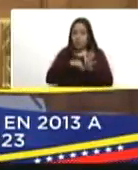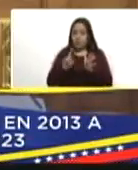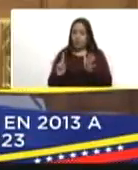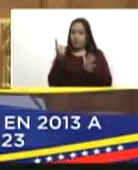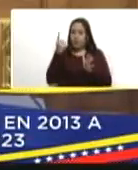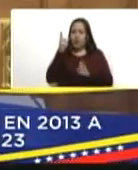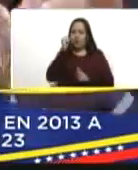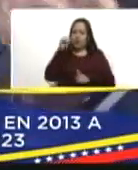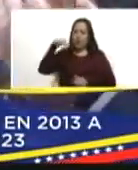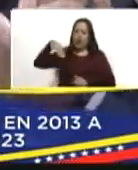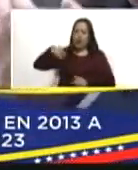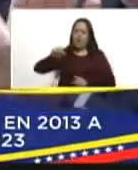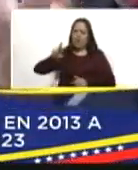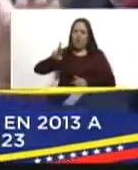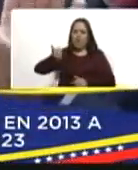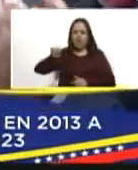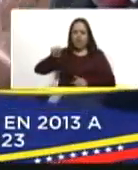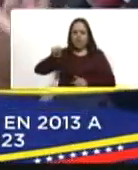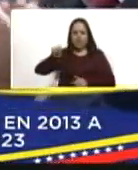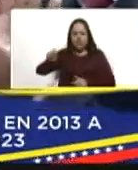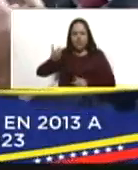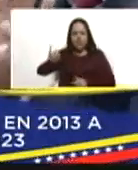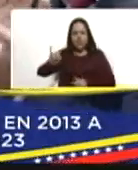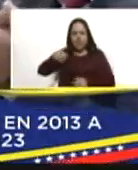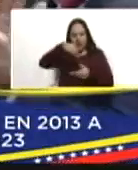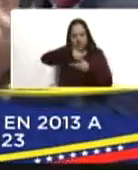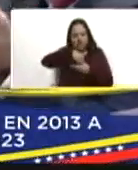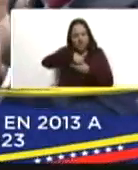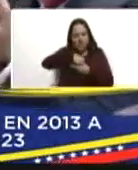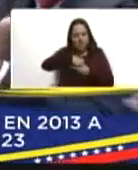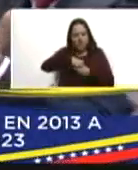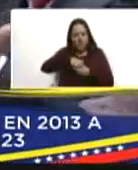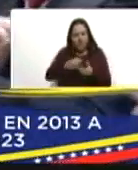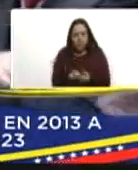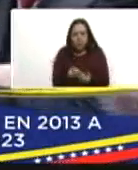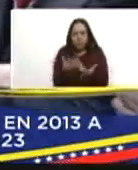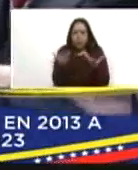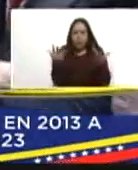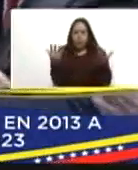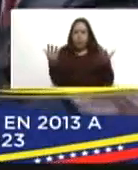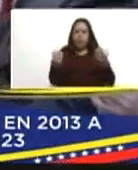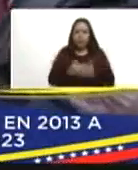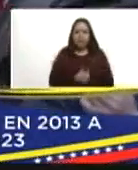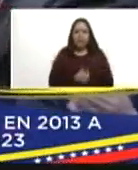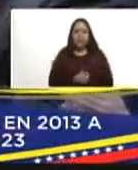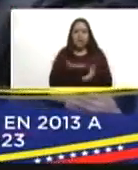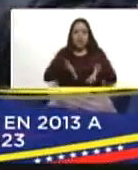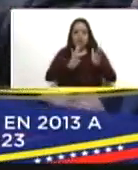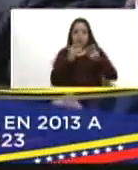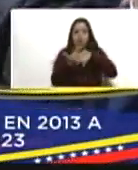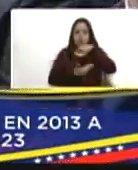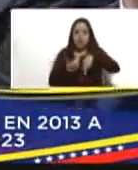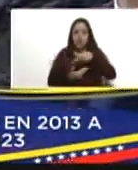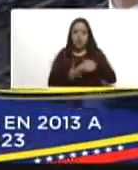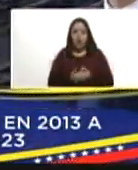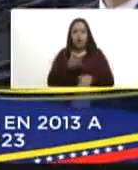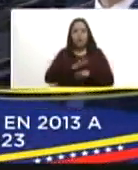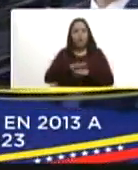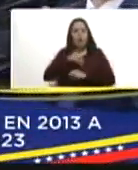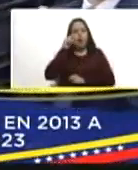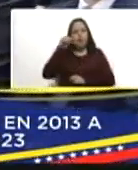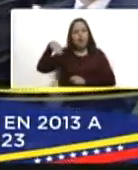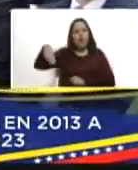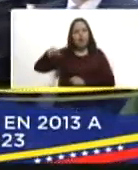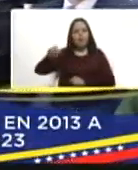Martí y está sembrado fértil el camino revolucionario de José Martí porque José